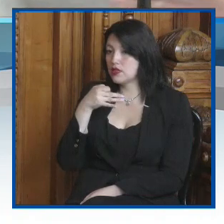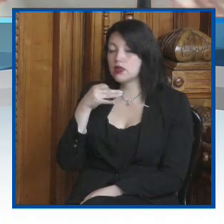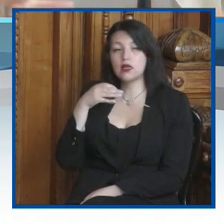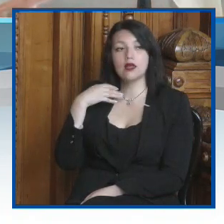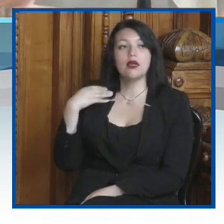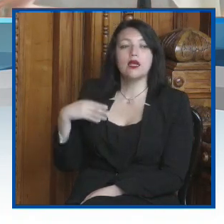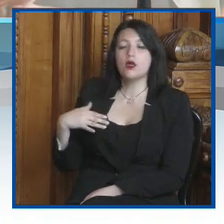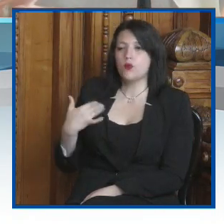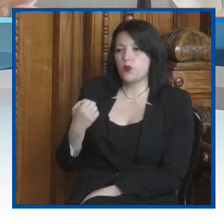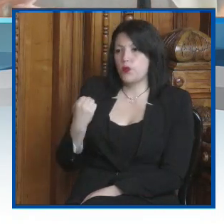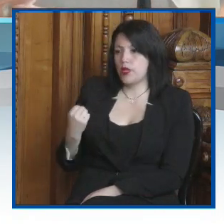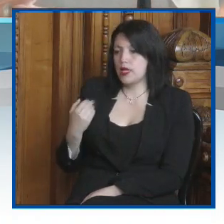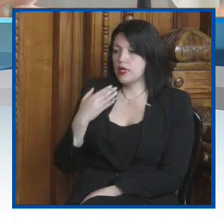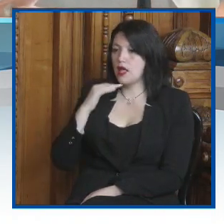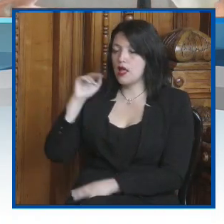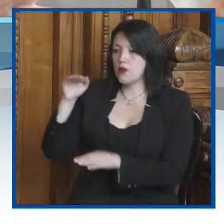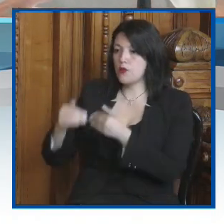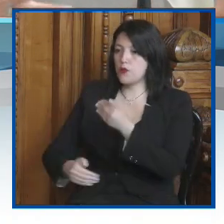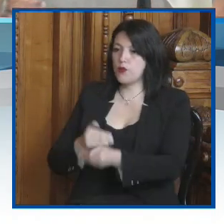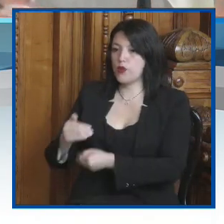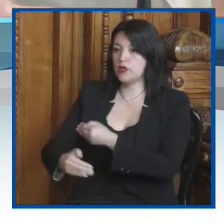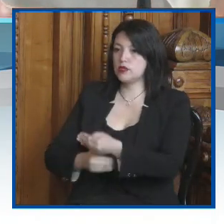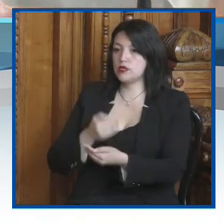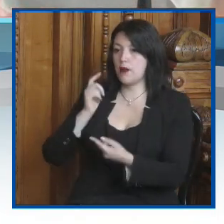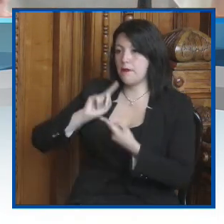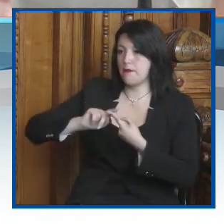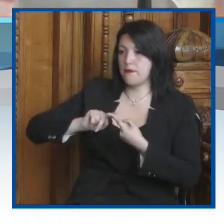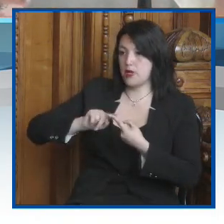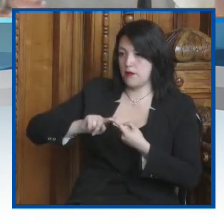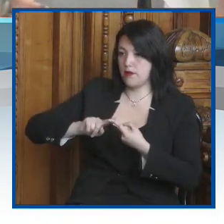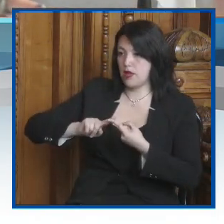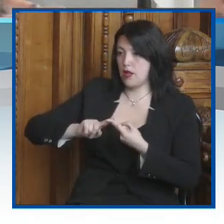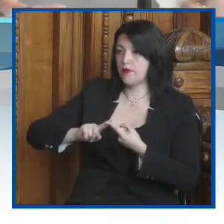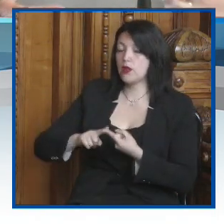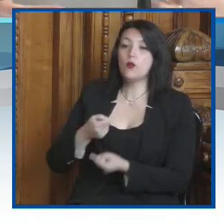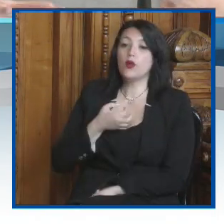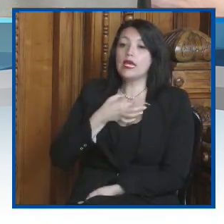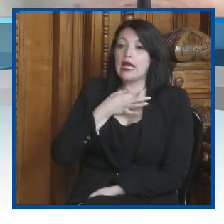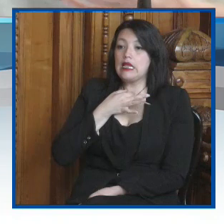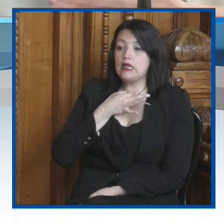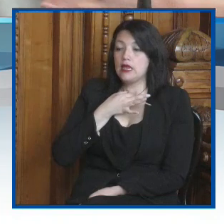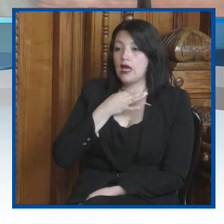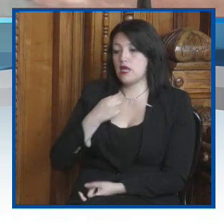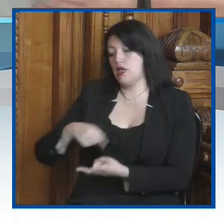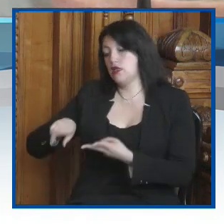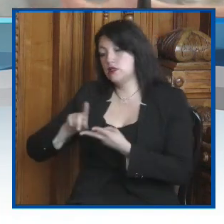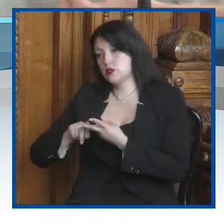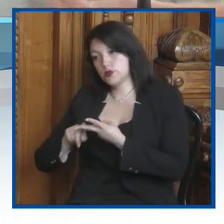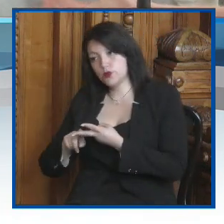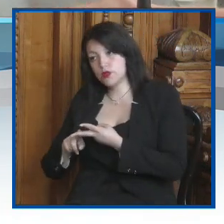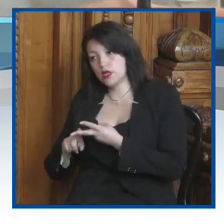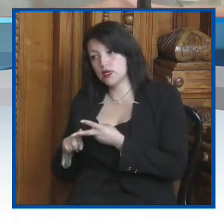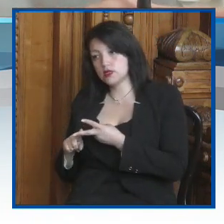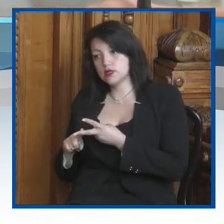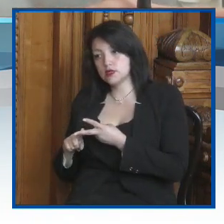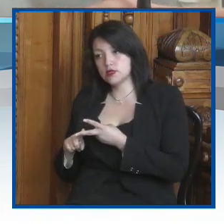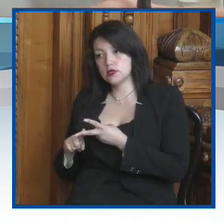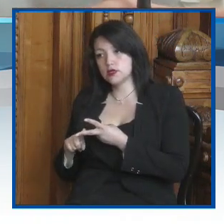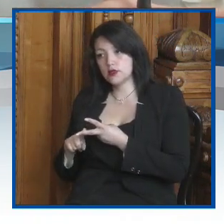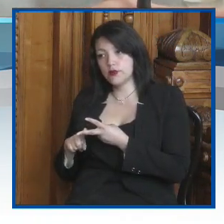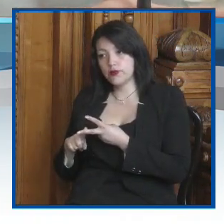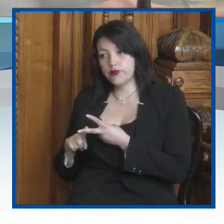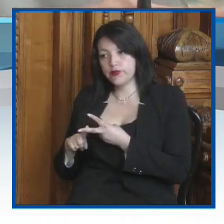del proceso, tanto en la primera parte como control de garantías, y en la segunda parte porque es juez de